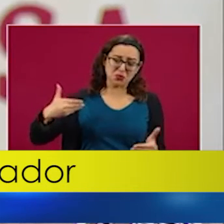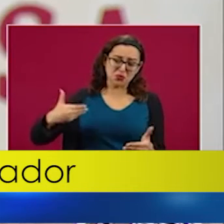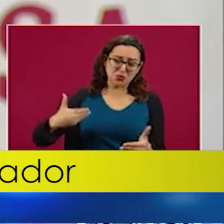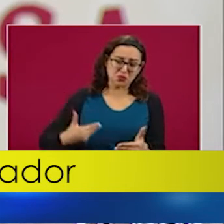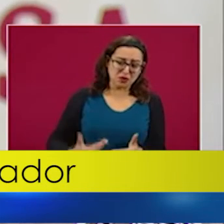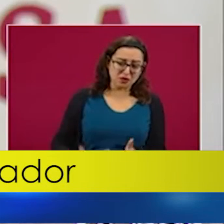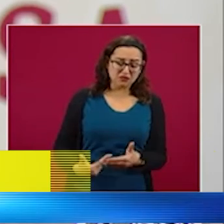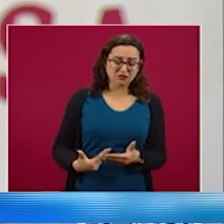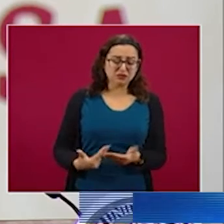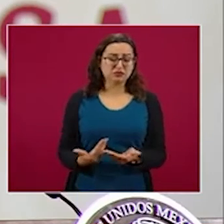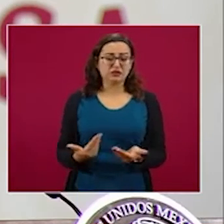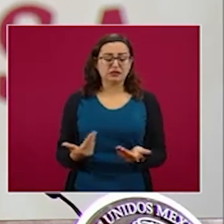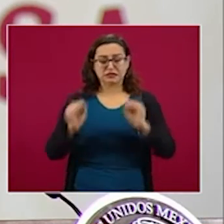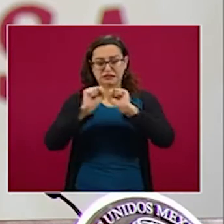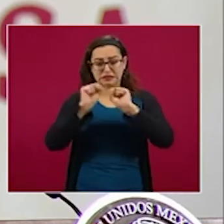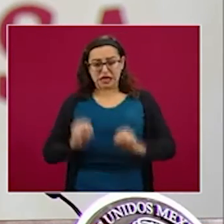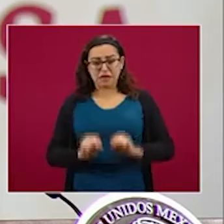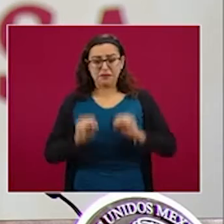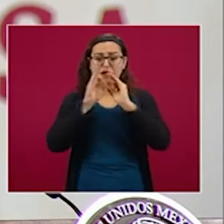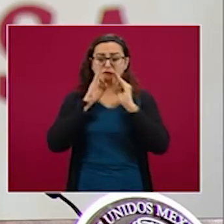económico